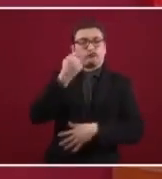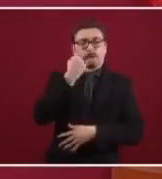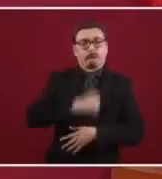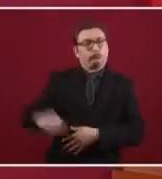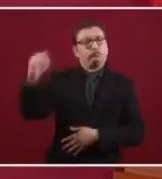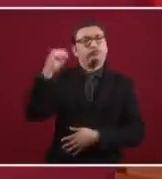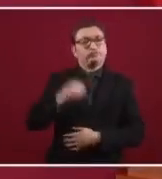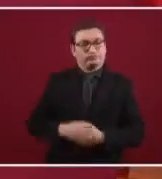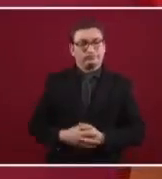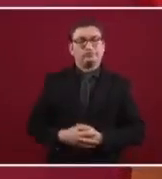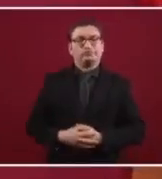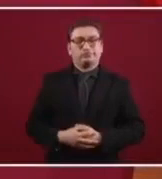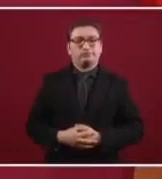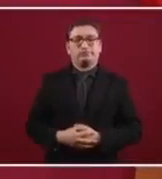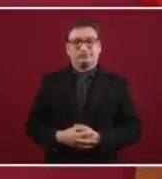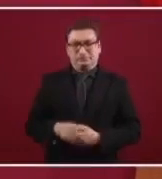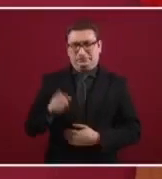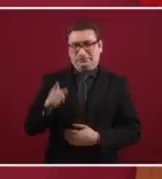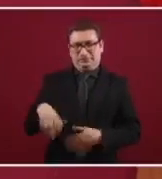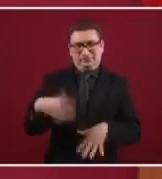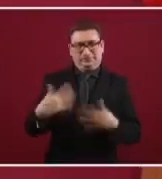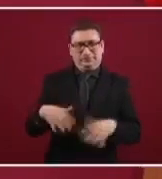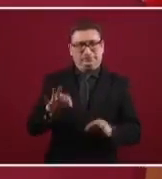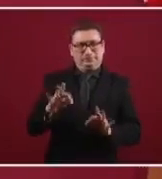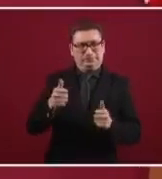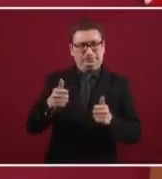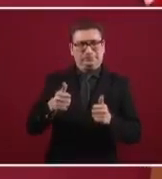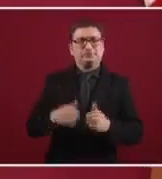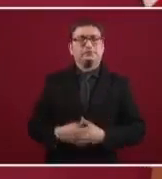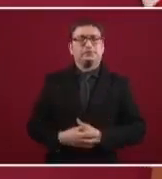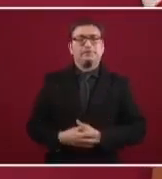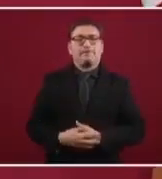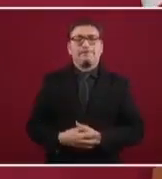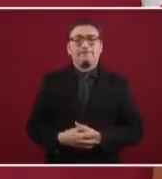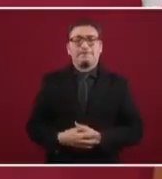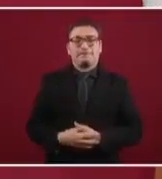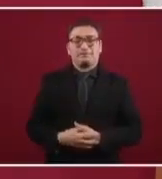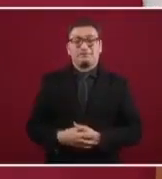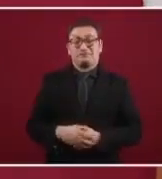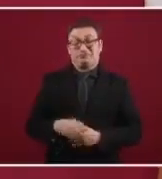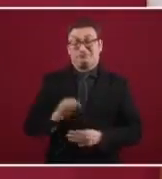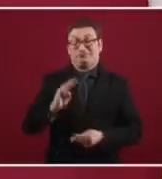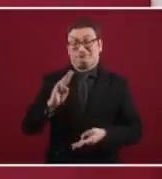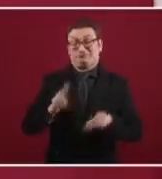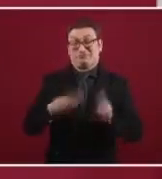extraordinario, de lo mejor del mundo.